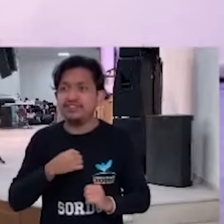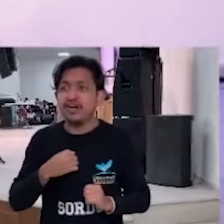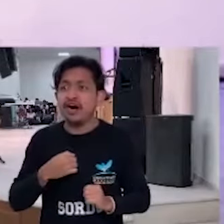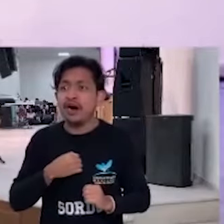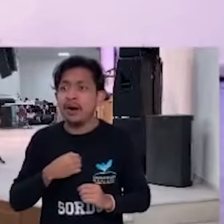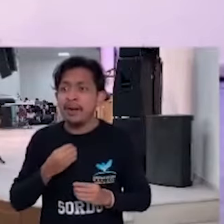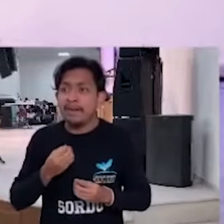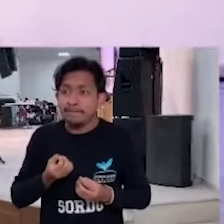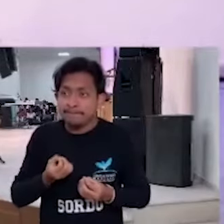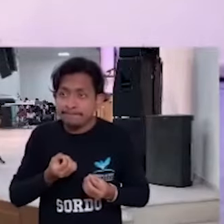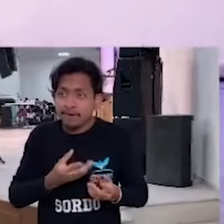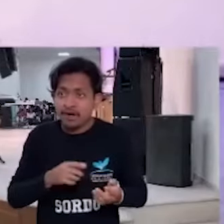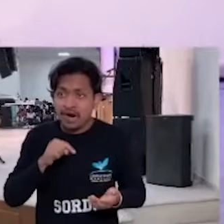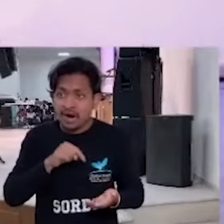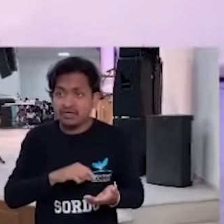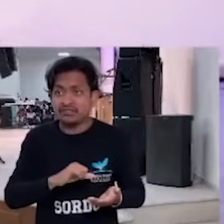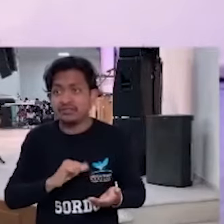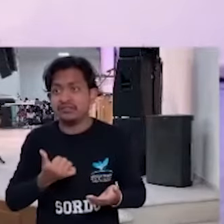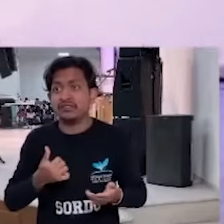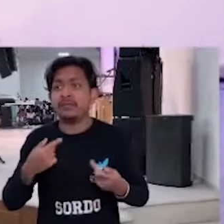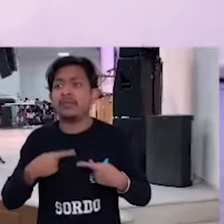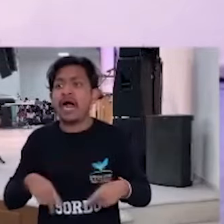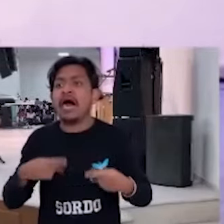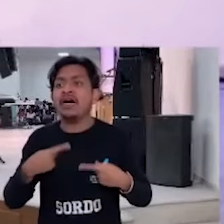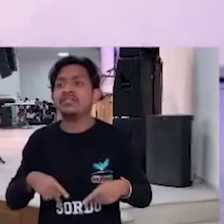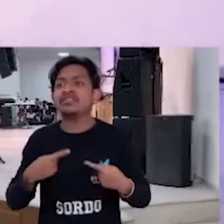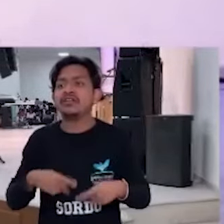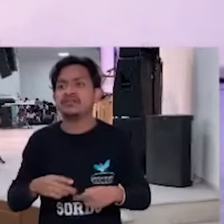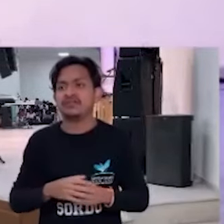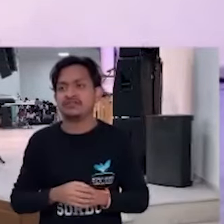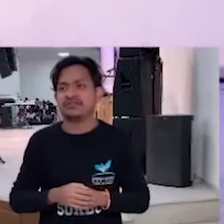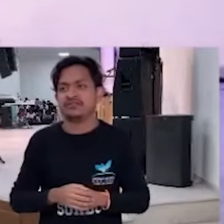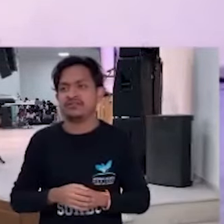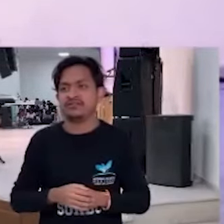amén? Candado número 5. Este es muy importante.